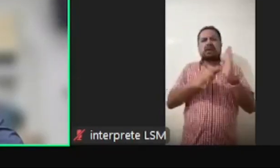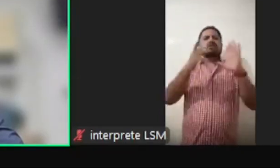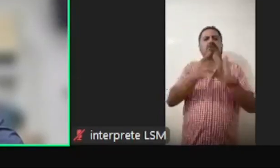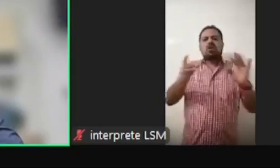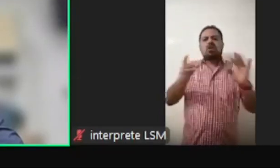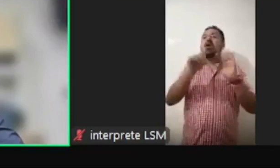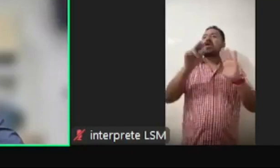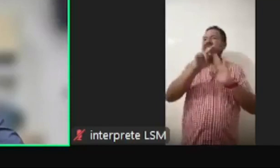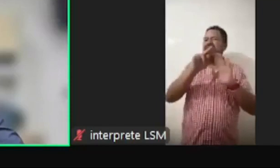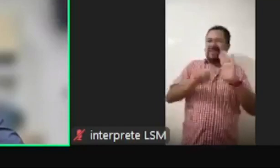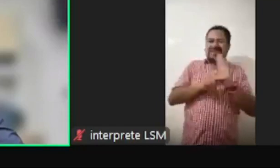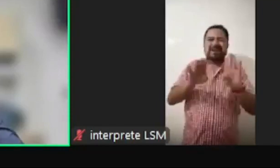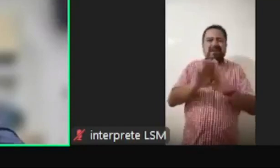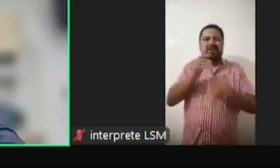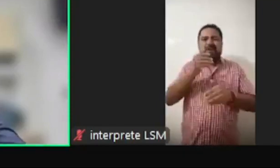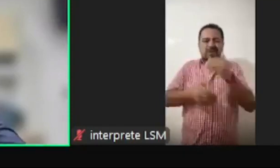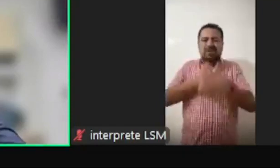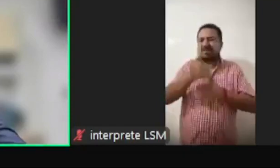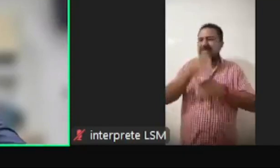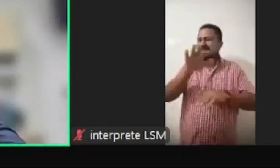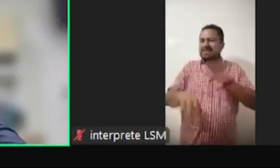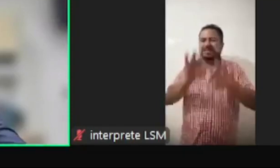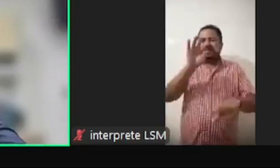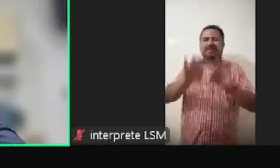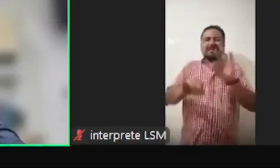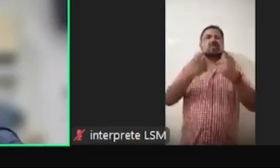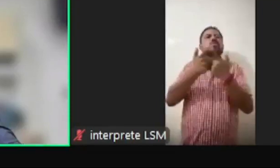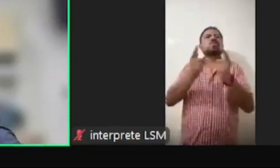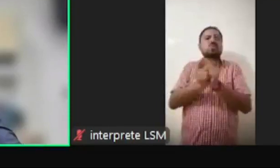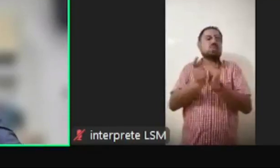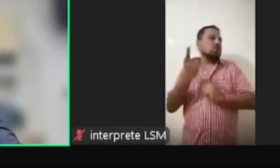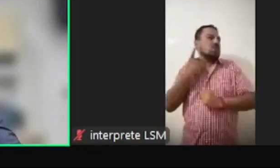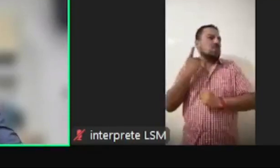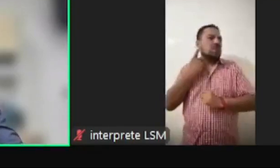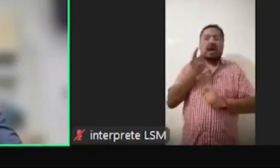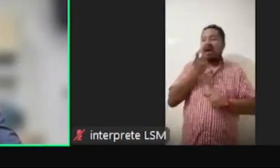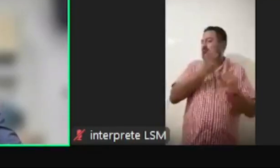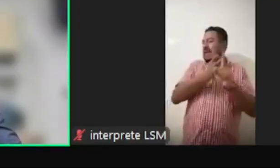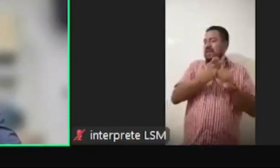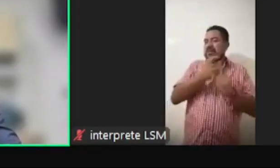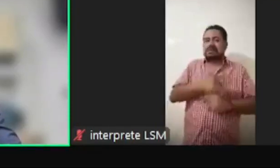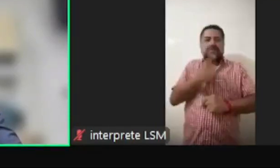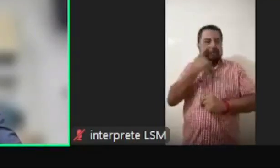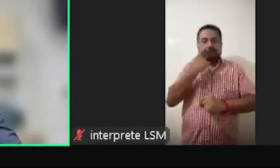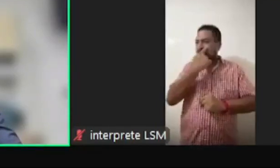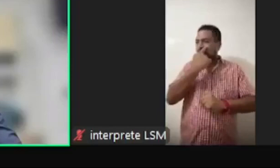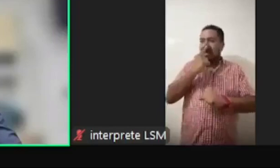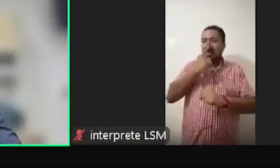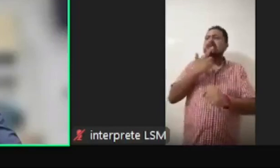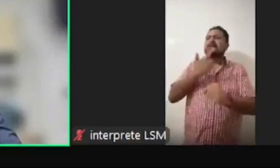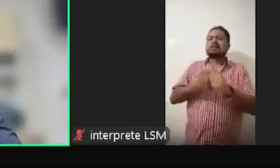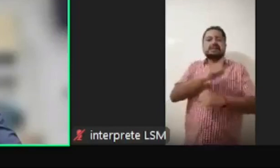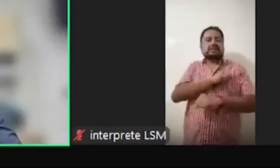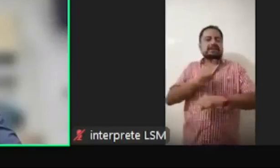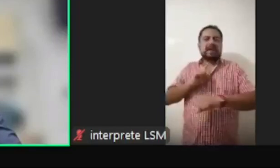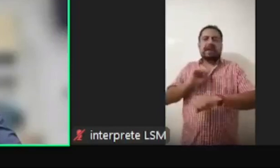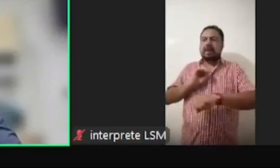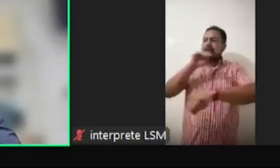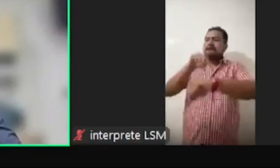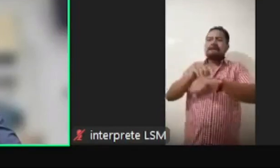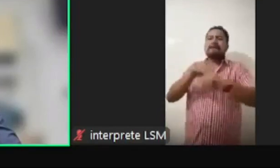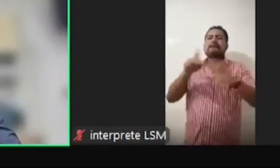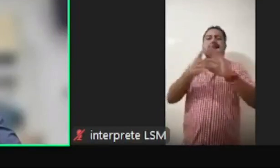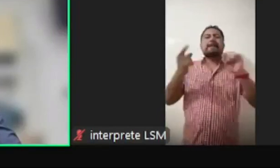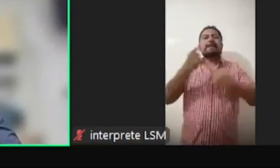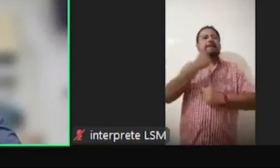que rige los procesos selectivos de ese órgano partidista. De ahí que se estime que la responsable debió ponderar los hechos y argumentos de la demanda